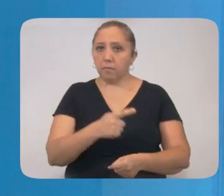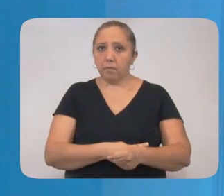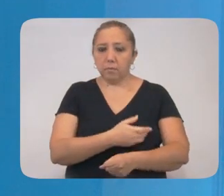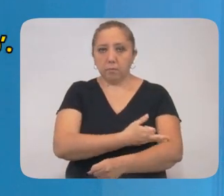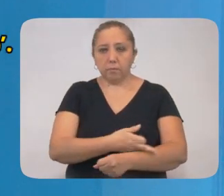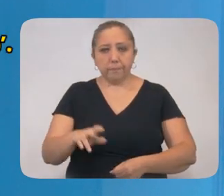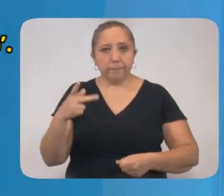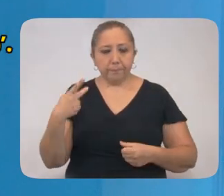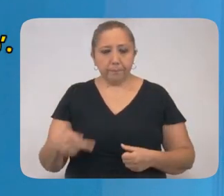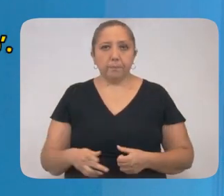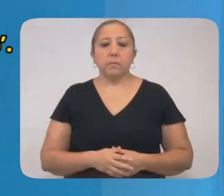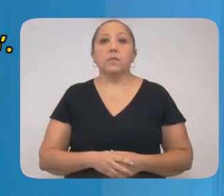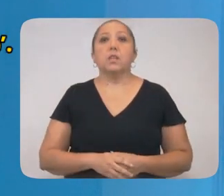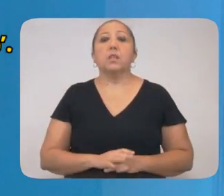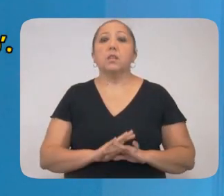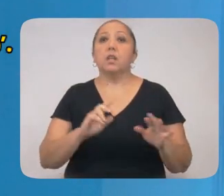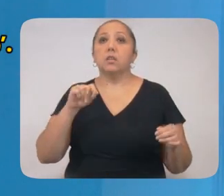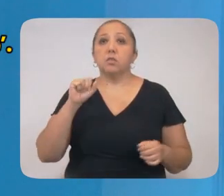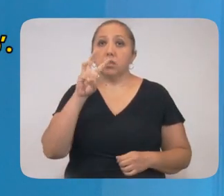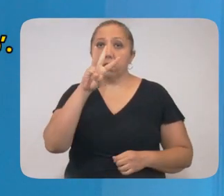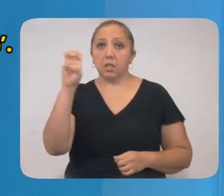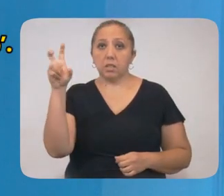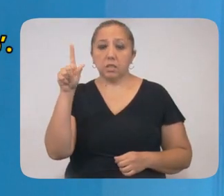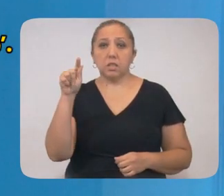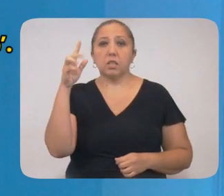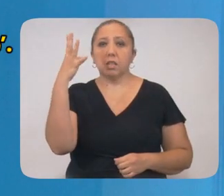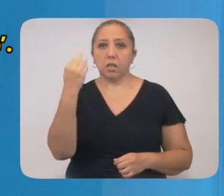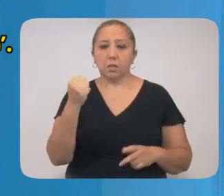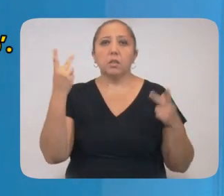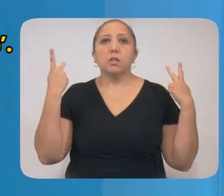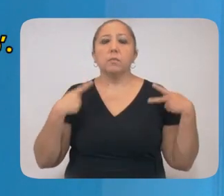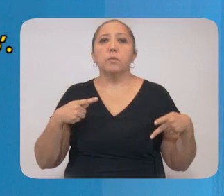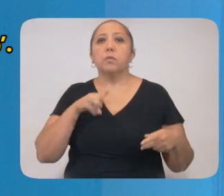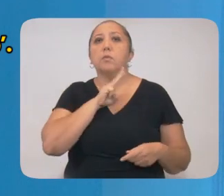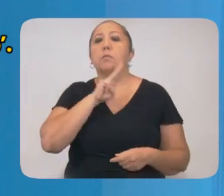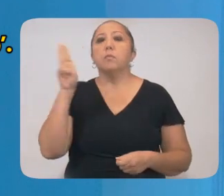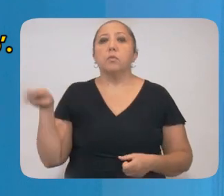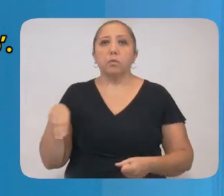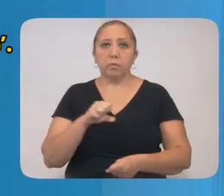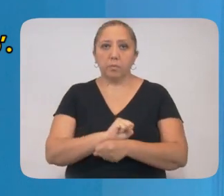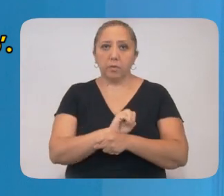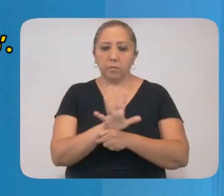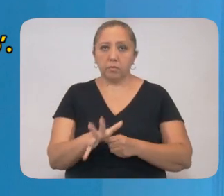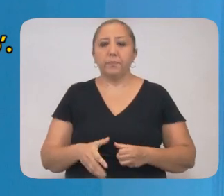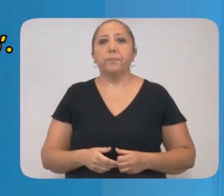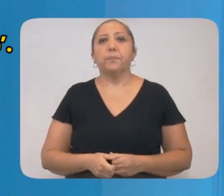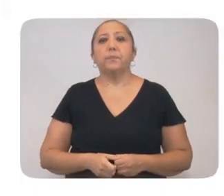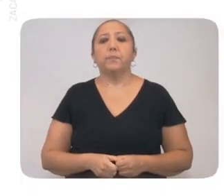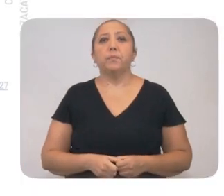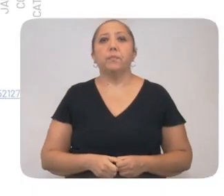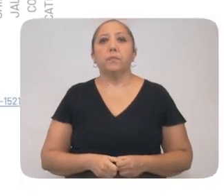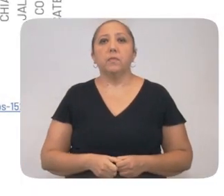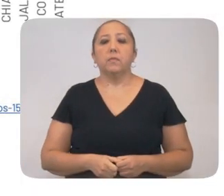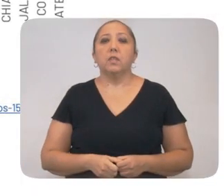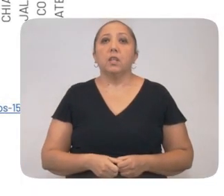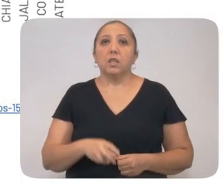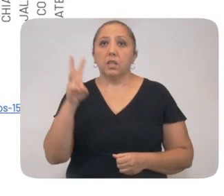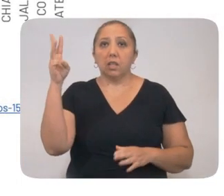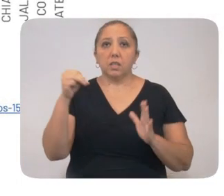asintomáticas. En total, son 379 las personas fallecidas a causa del coronavirus. De